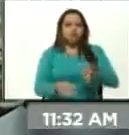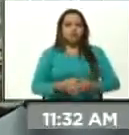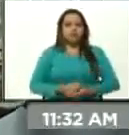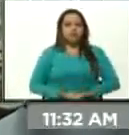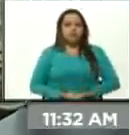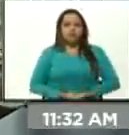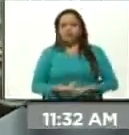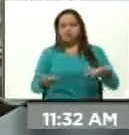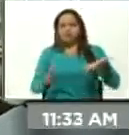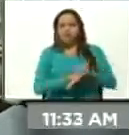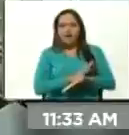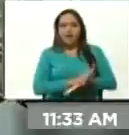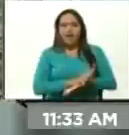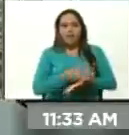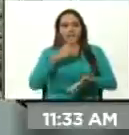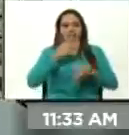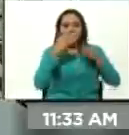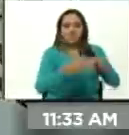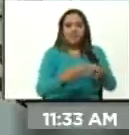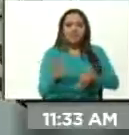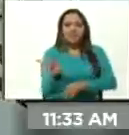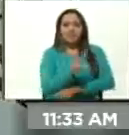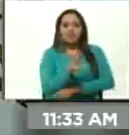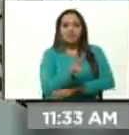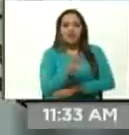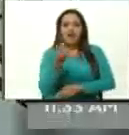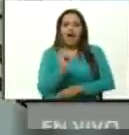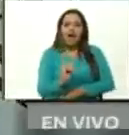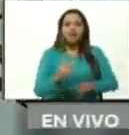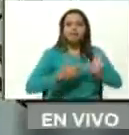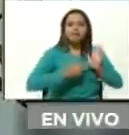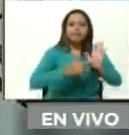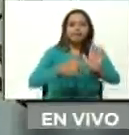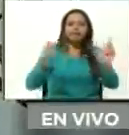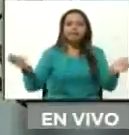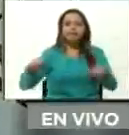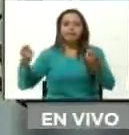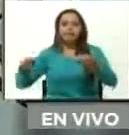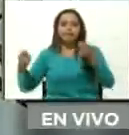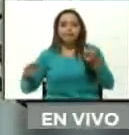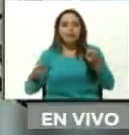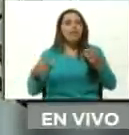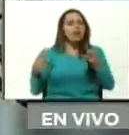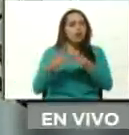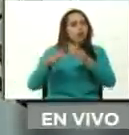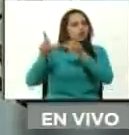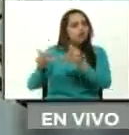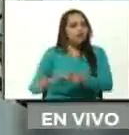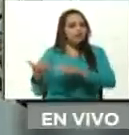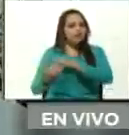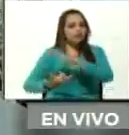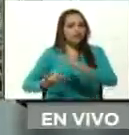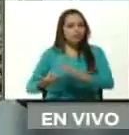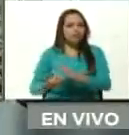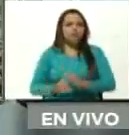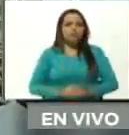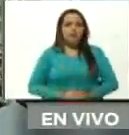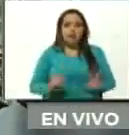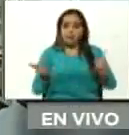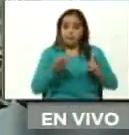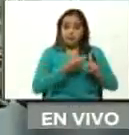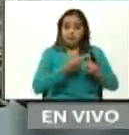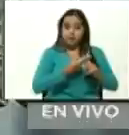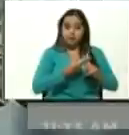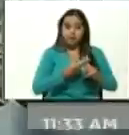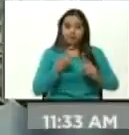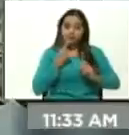para que la verdad de Venezuela sea conocida por esa institución. Lo primero que tenemos